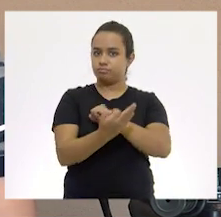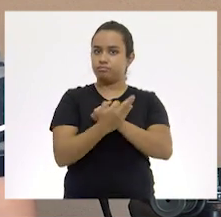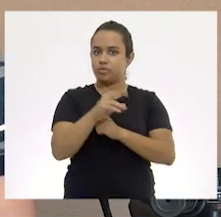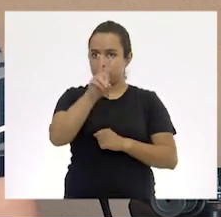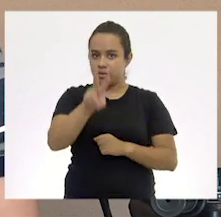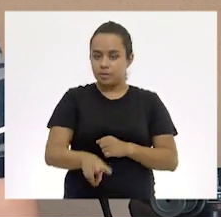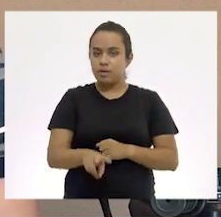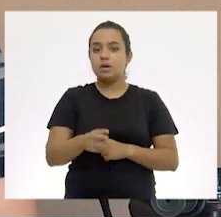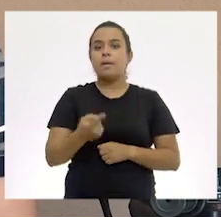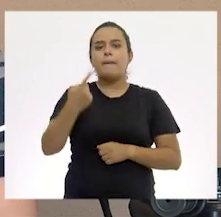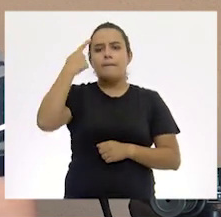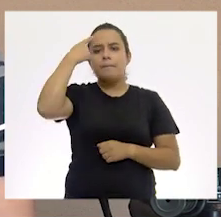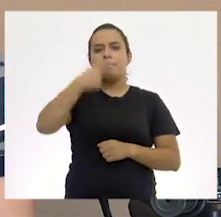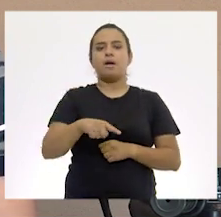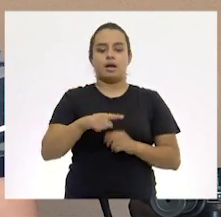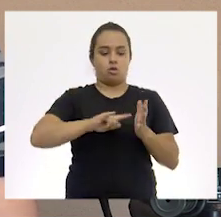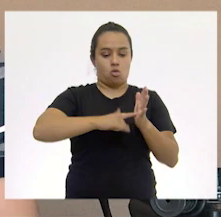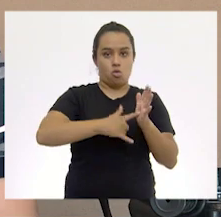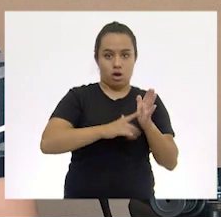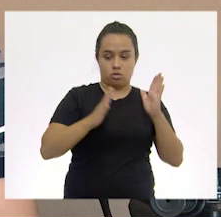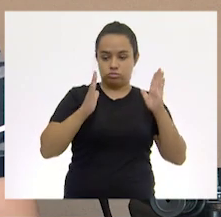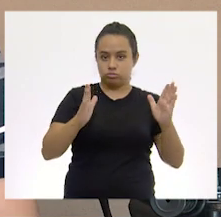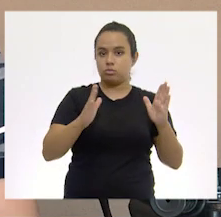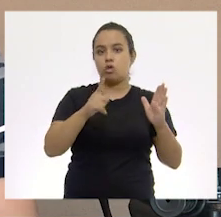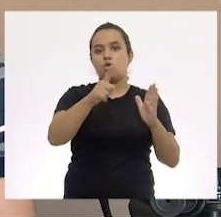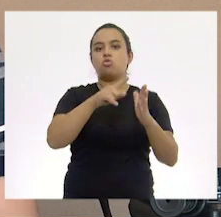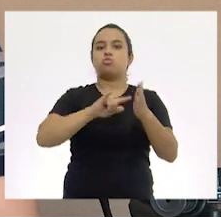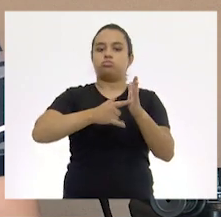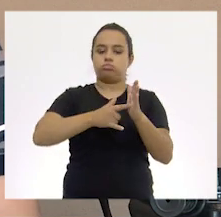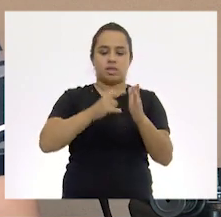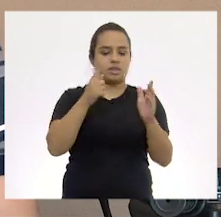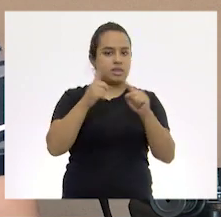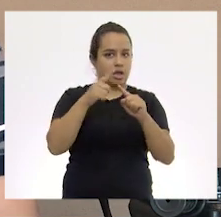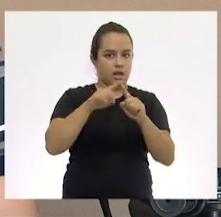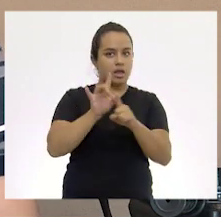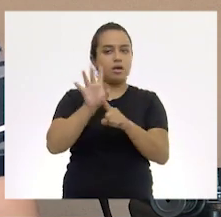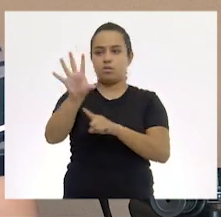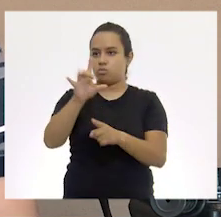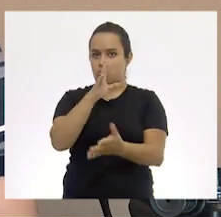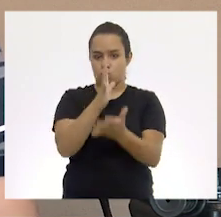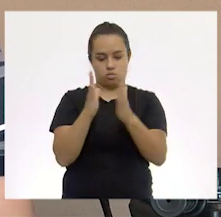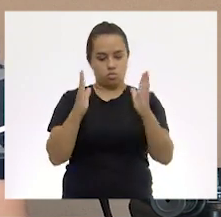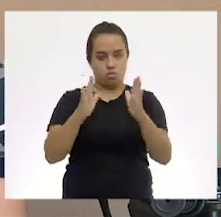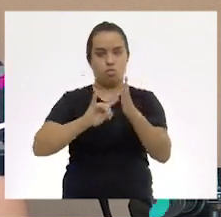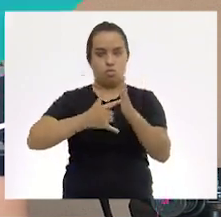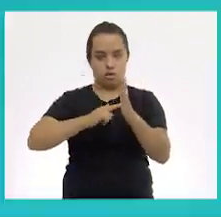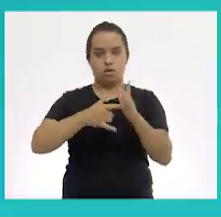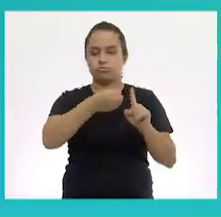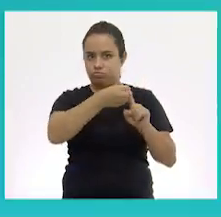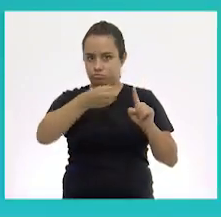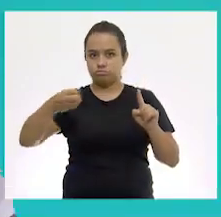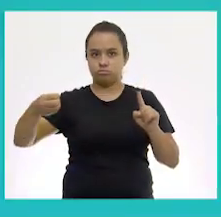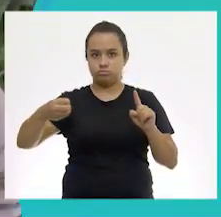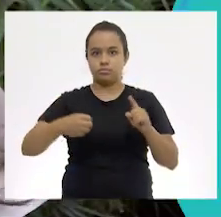al momento de también horarios que nos dieron para mandar tareas. Se ha seguido el orden.